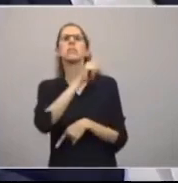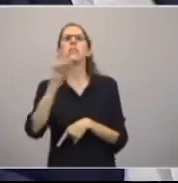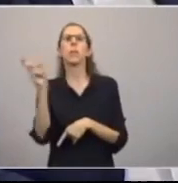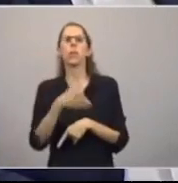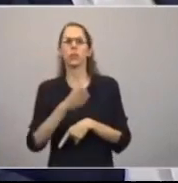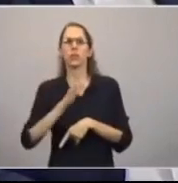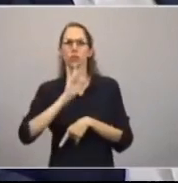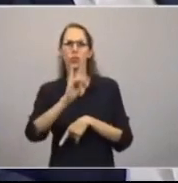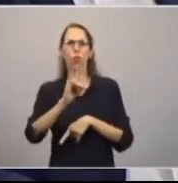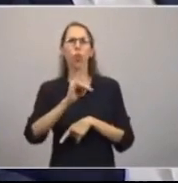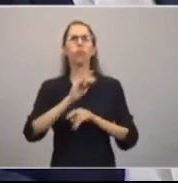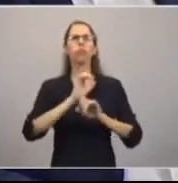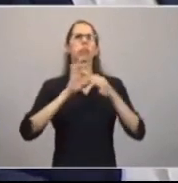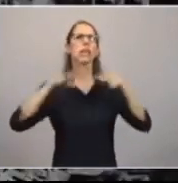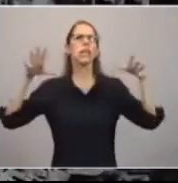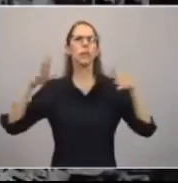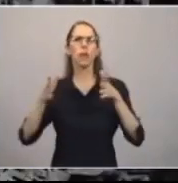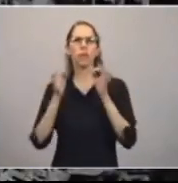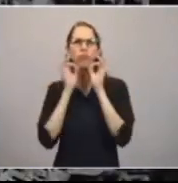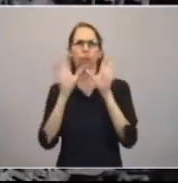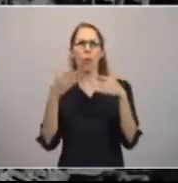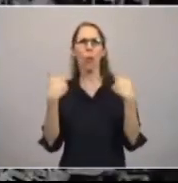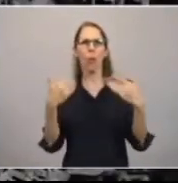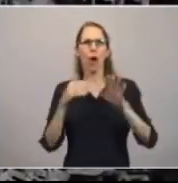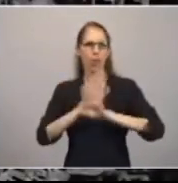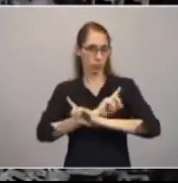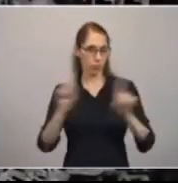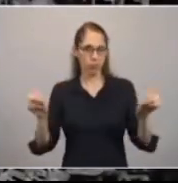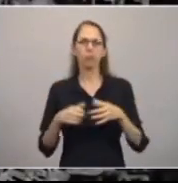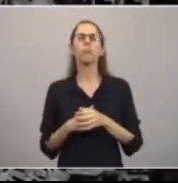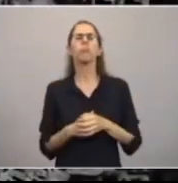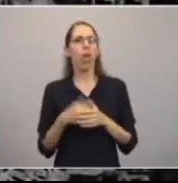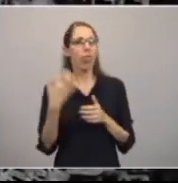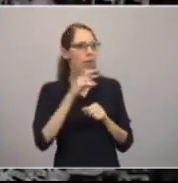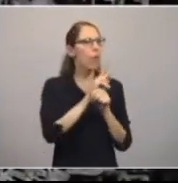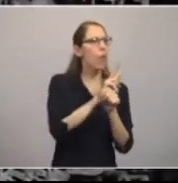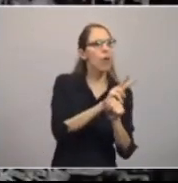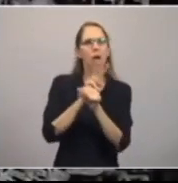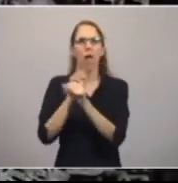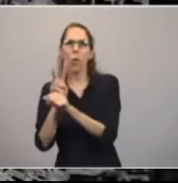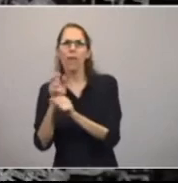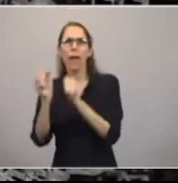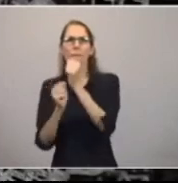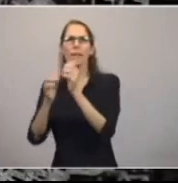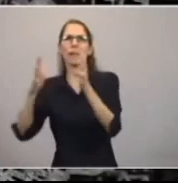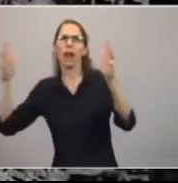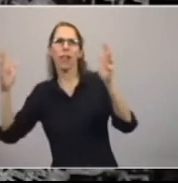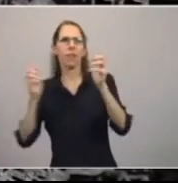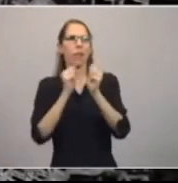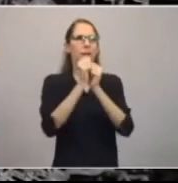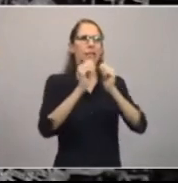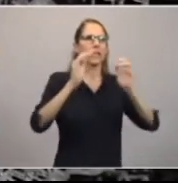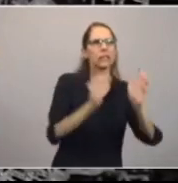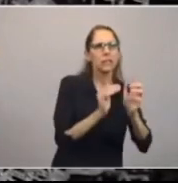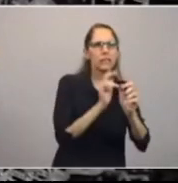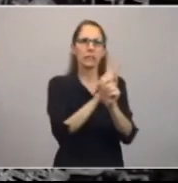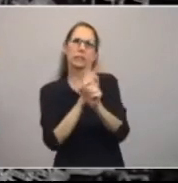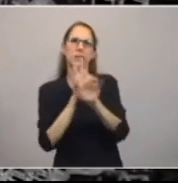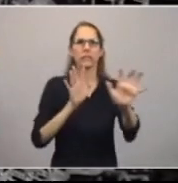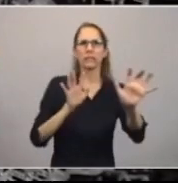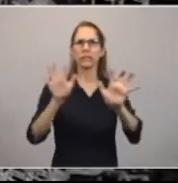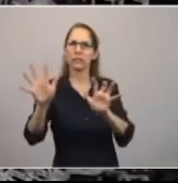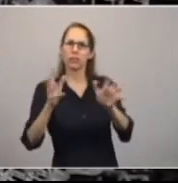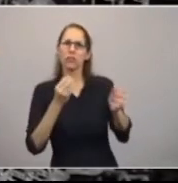armonía y el bienestar. Es también cuidar a los pequeños, cuidar a los débiles, acompañarlos, evitar los